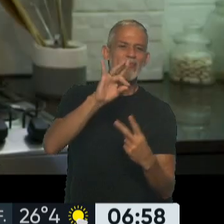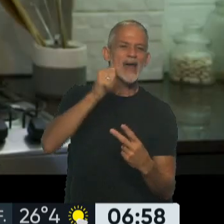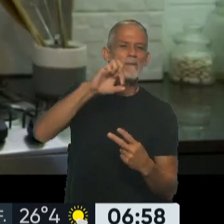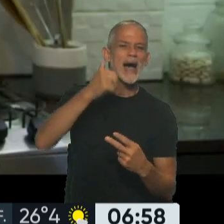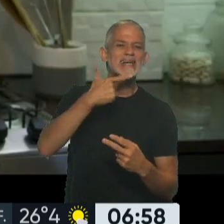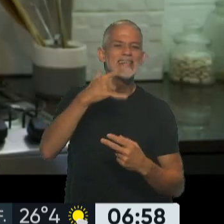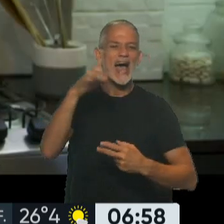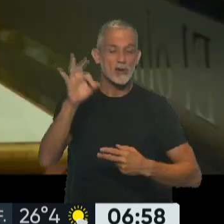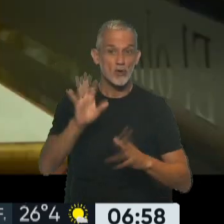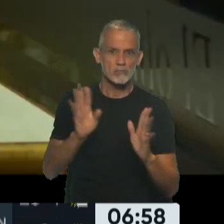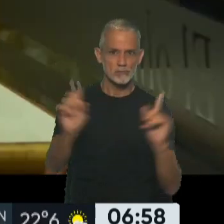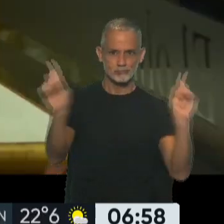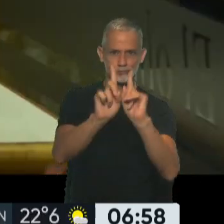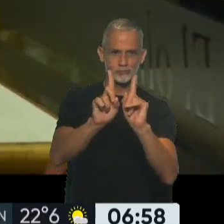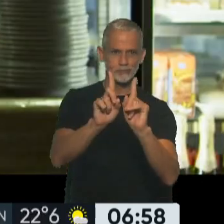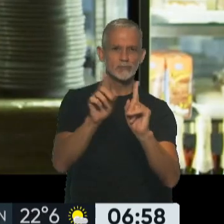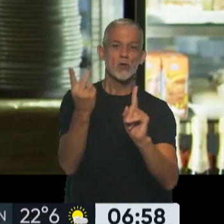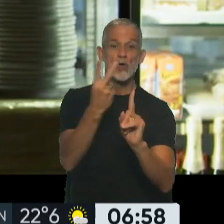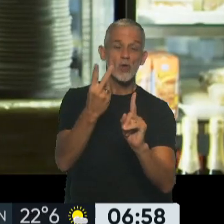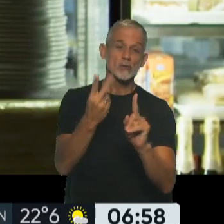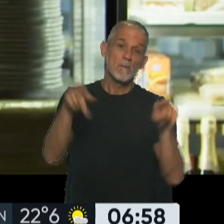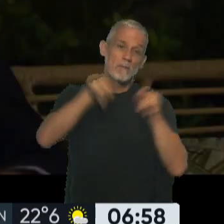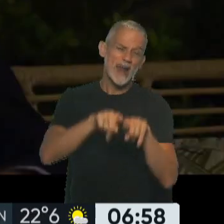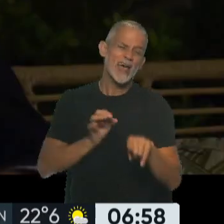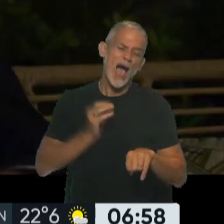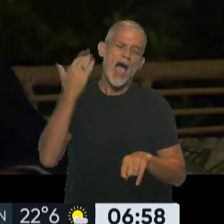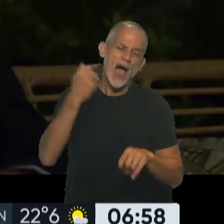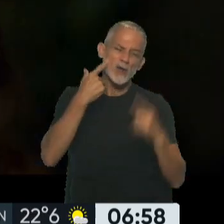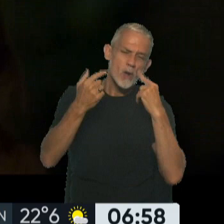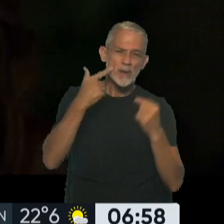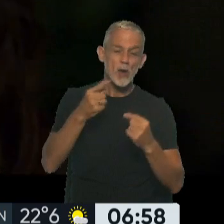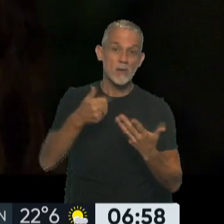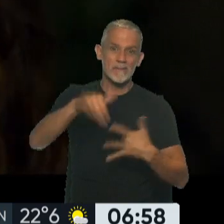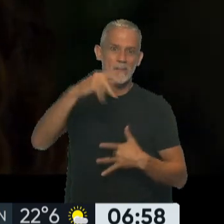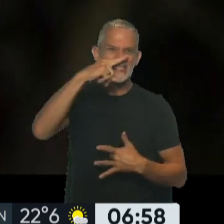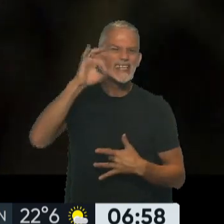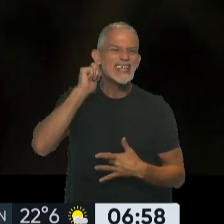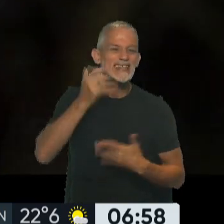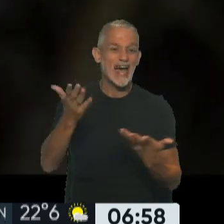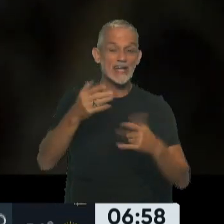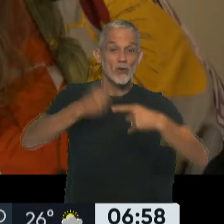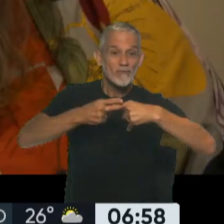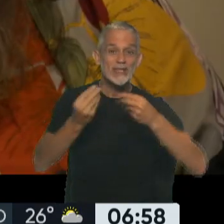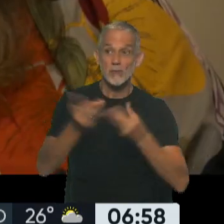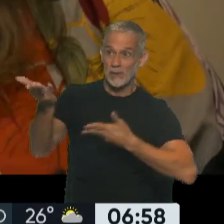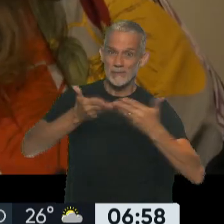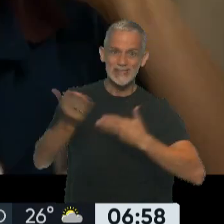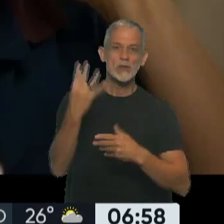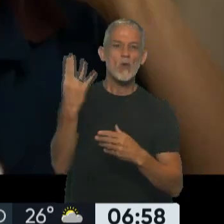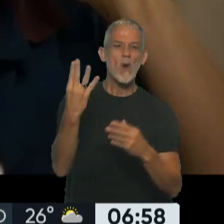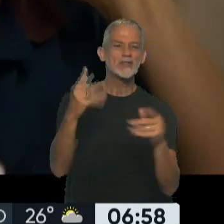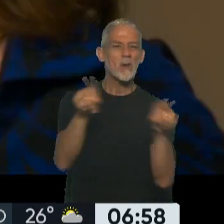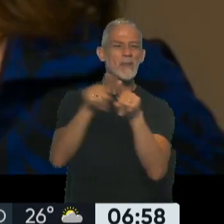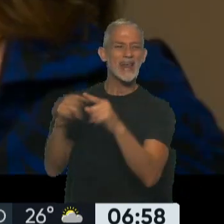en pantalla, son Alejandro y Pedro. Viven en pareja hace años. Alejandro está cumpliendo 70 años y lo celebra invitando a 4 parejas